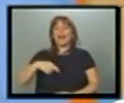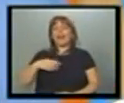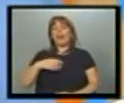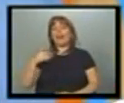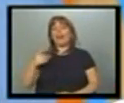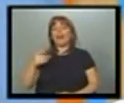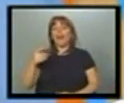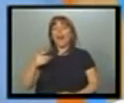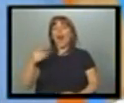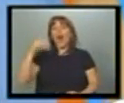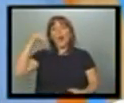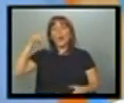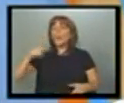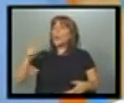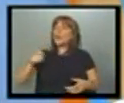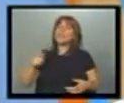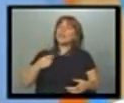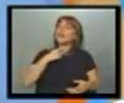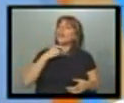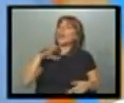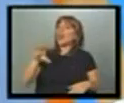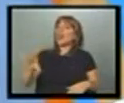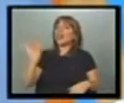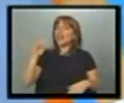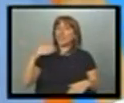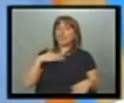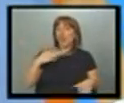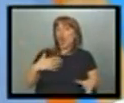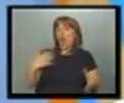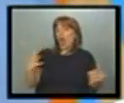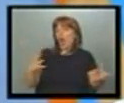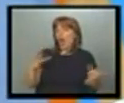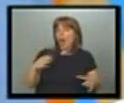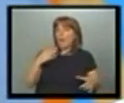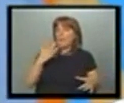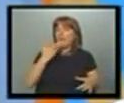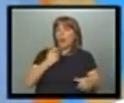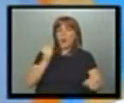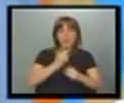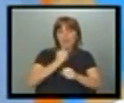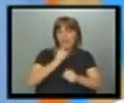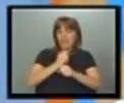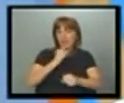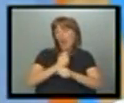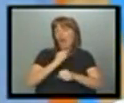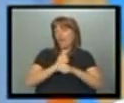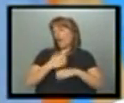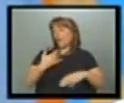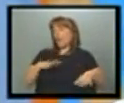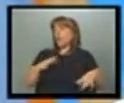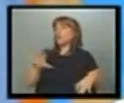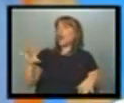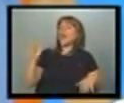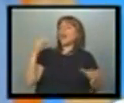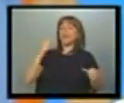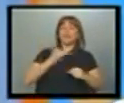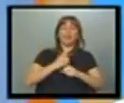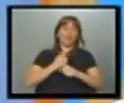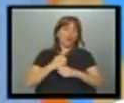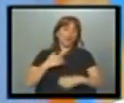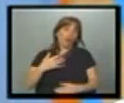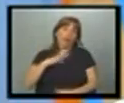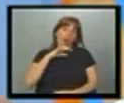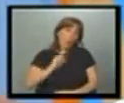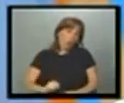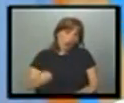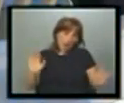difícil después, ¿quién va a querer tomar a alguien? Si vos aceptaste ese trabajo, no es que te cambiaron las condiciones del trabajo, chao, bancátela, digo.